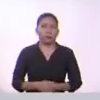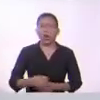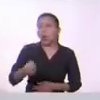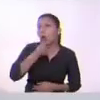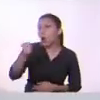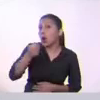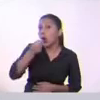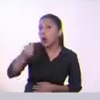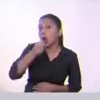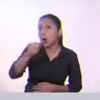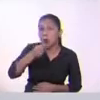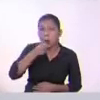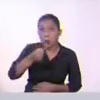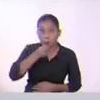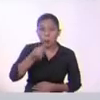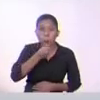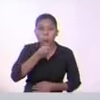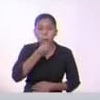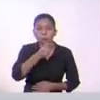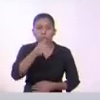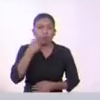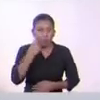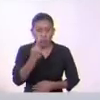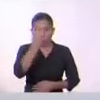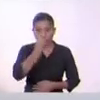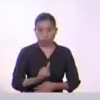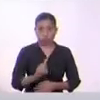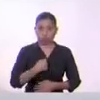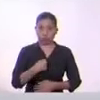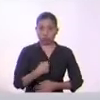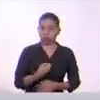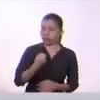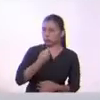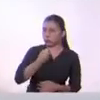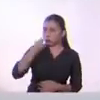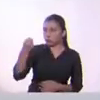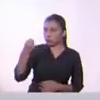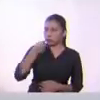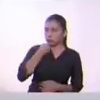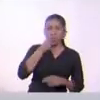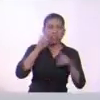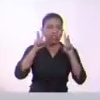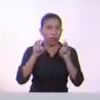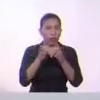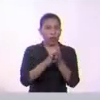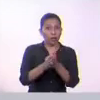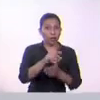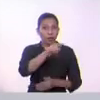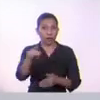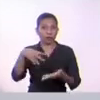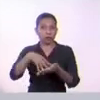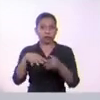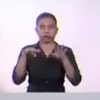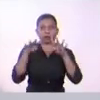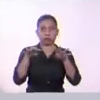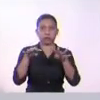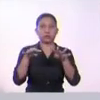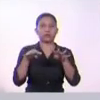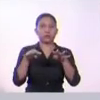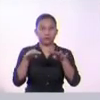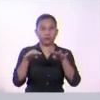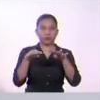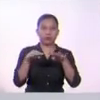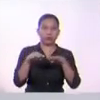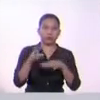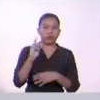noticias. Muchas veces los periodistas seleccionan un tema de interés de la población y